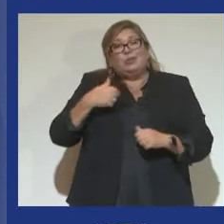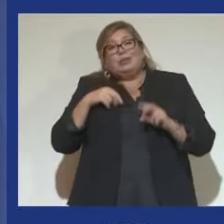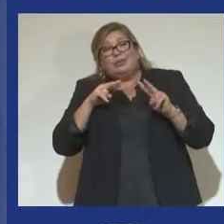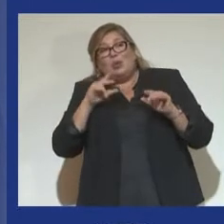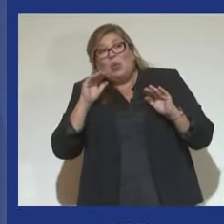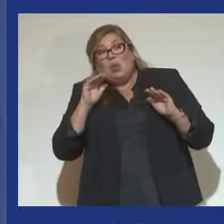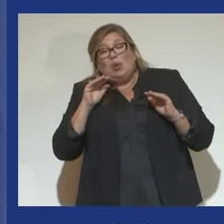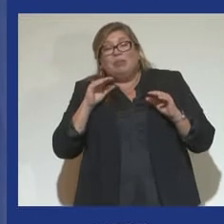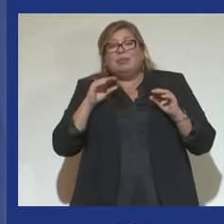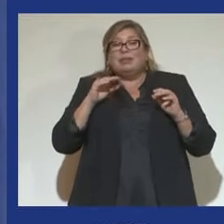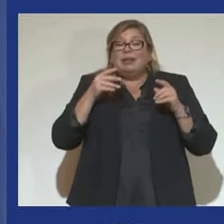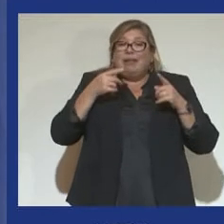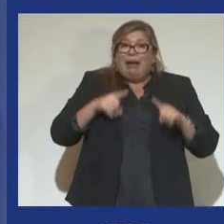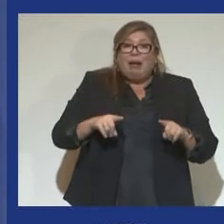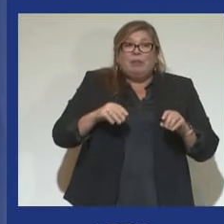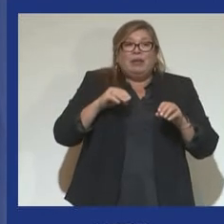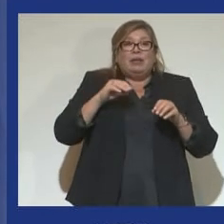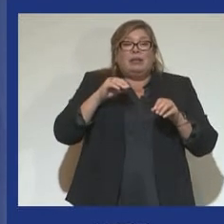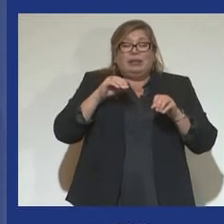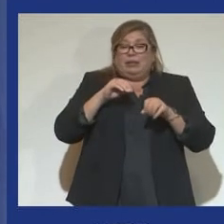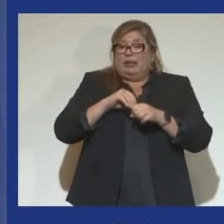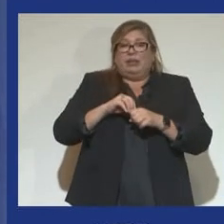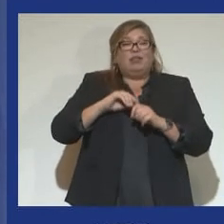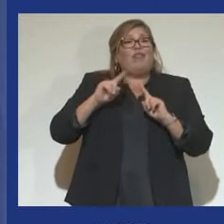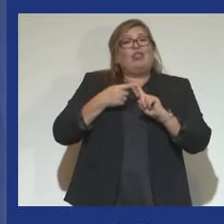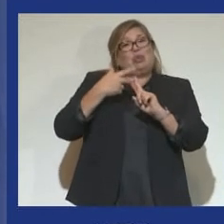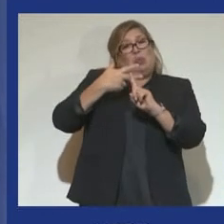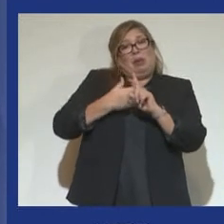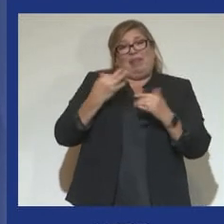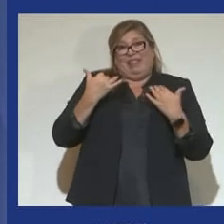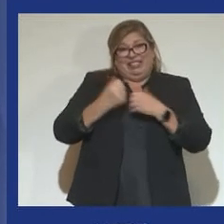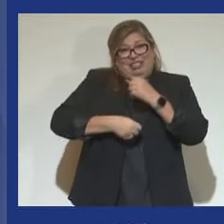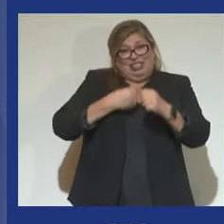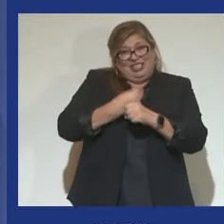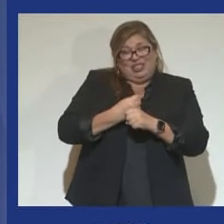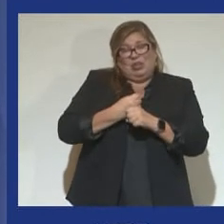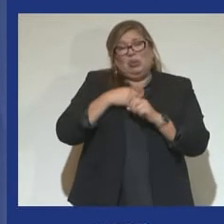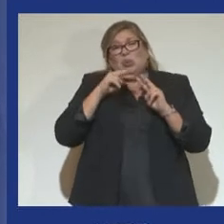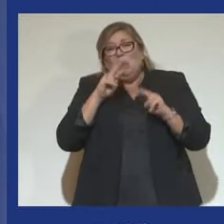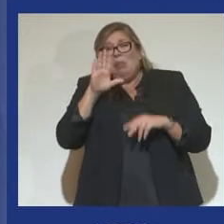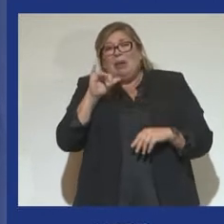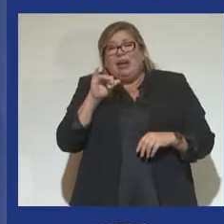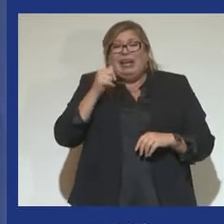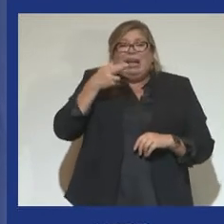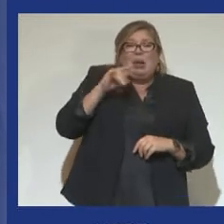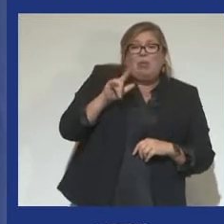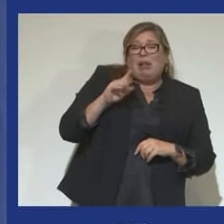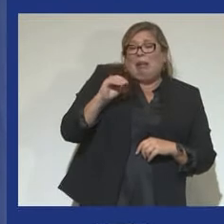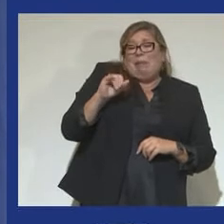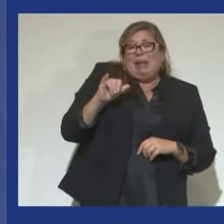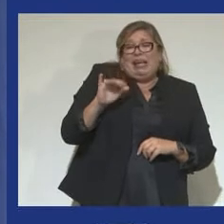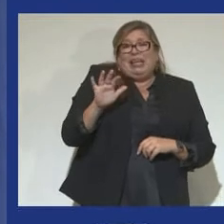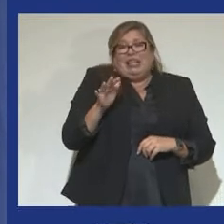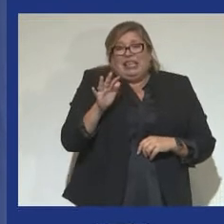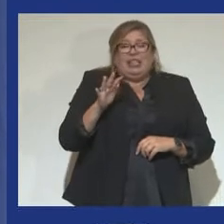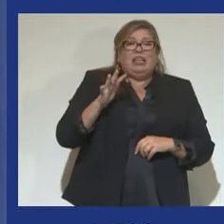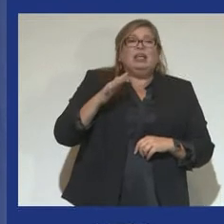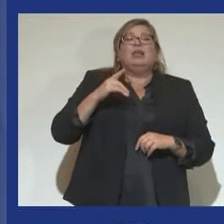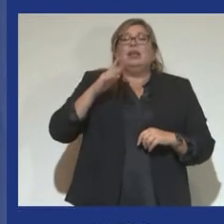en el primer trimestre de este año y esperamos que para abril o mayo